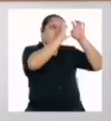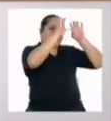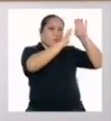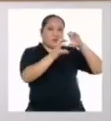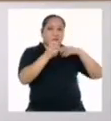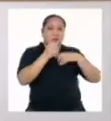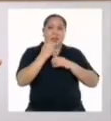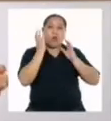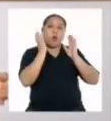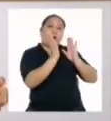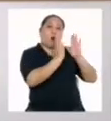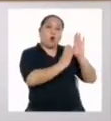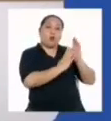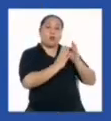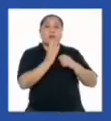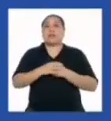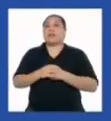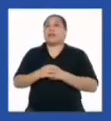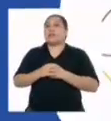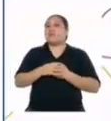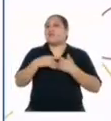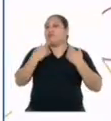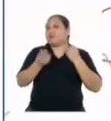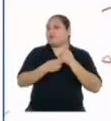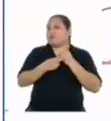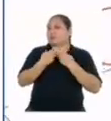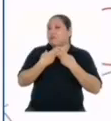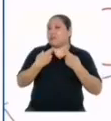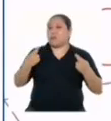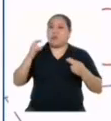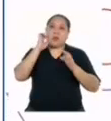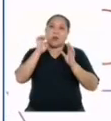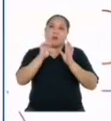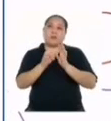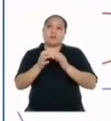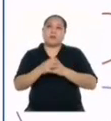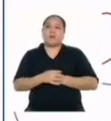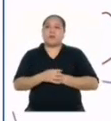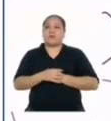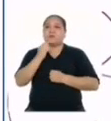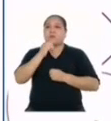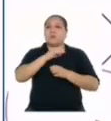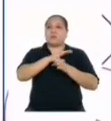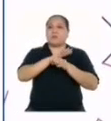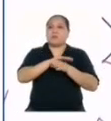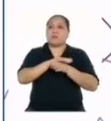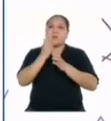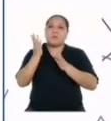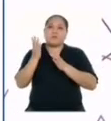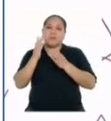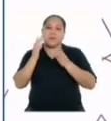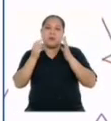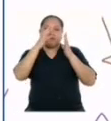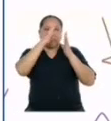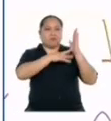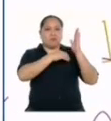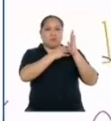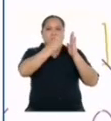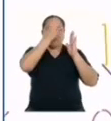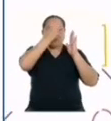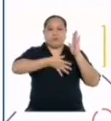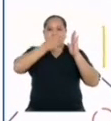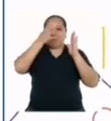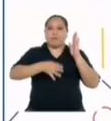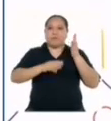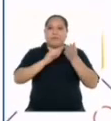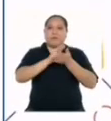algunas estrategias para el orden y el ahorro de recursos. Por ejemplo, podemos usar planificadores en donde tendremos espacios en